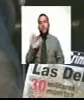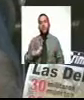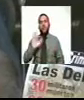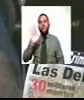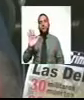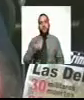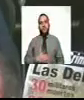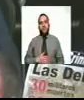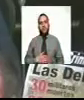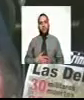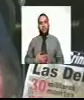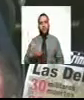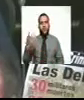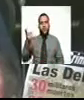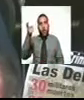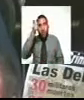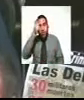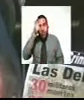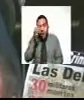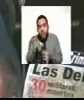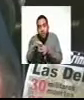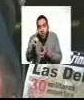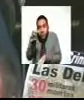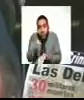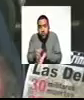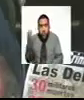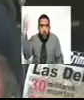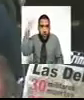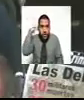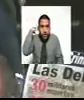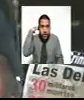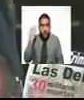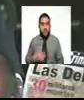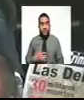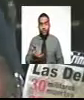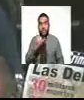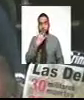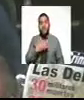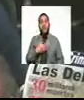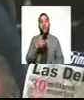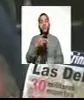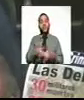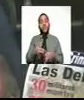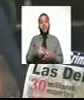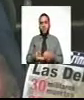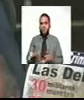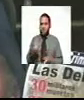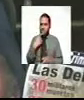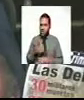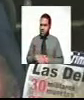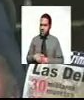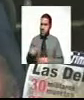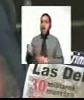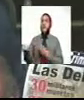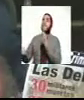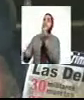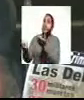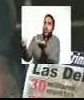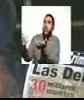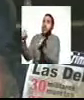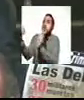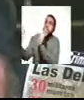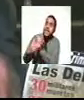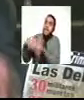de Córdoba o en la ciudad de Montería, donde se decía que vendían paquetes de 10.000 votos y